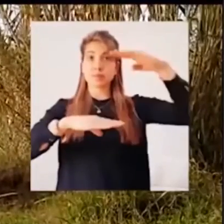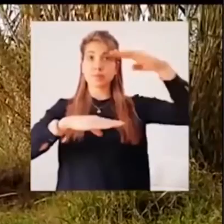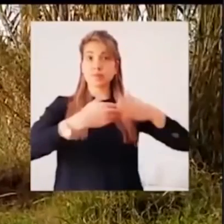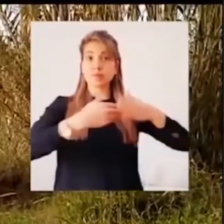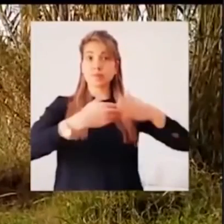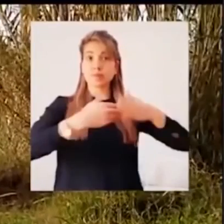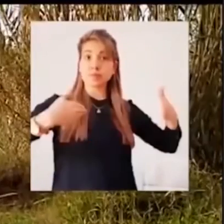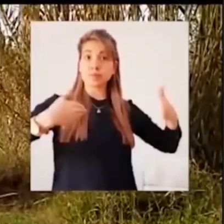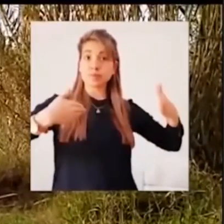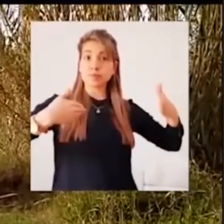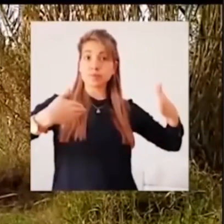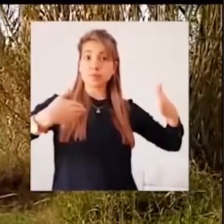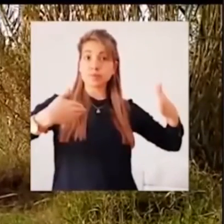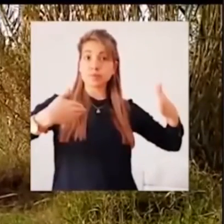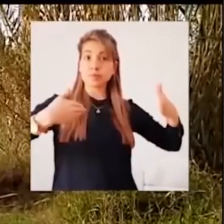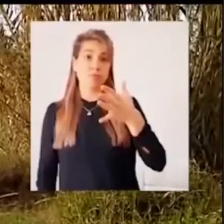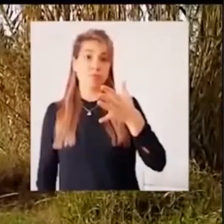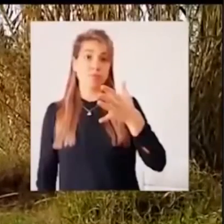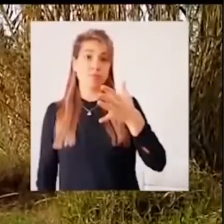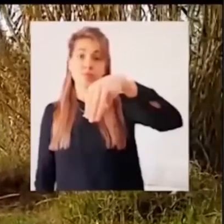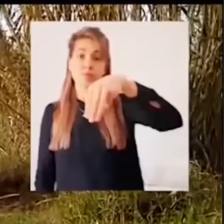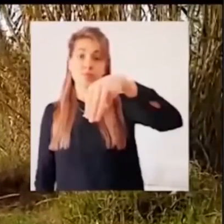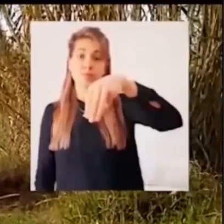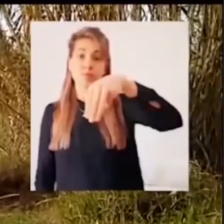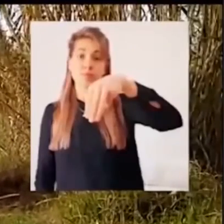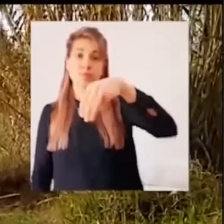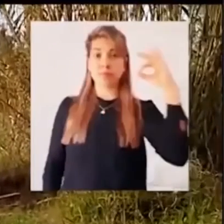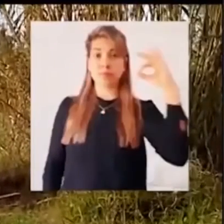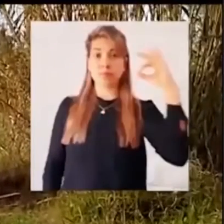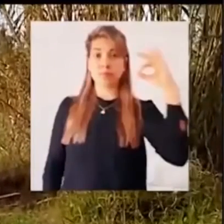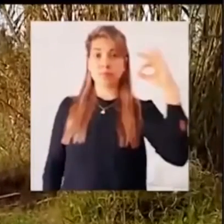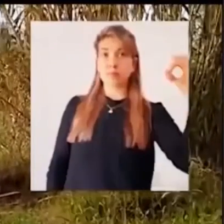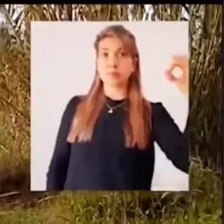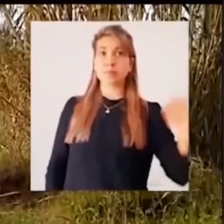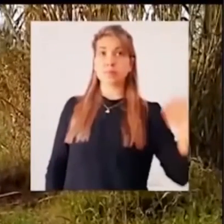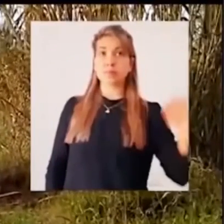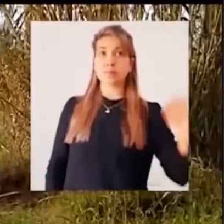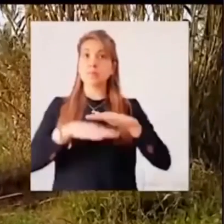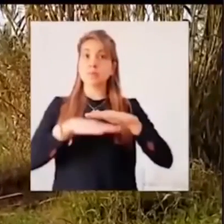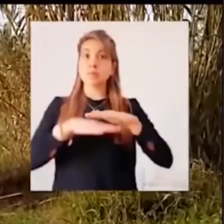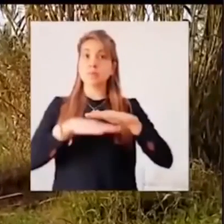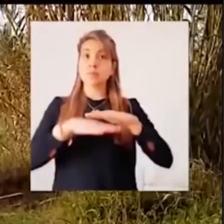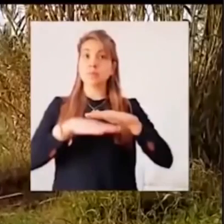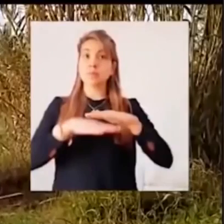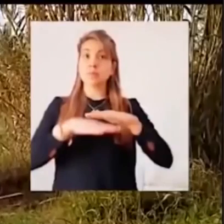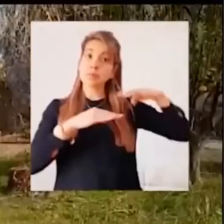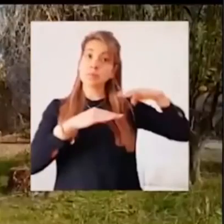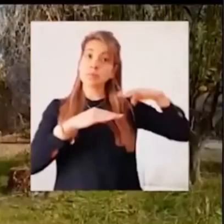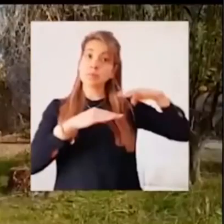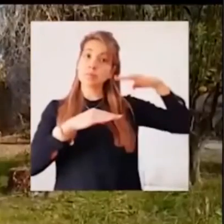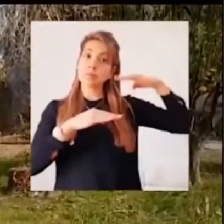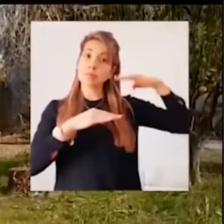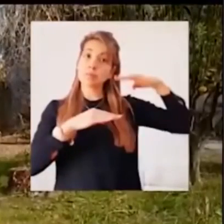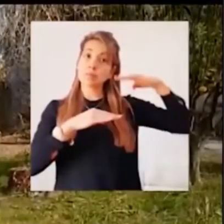más alto que el nivel del suelo, es necesario remover un ancho superior al pensado como final, en este